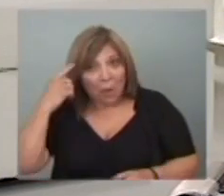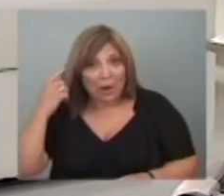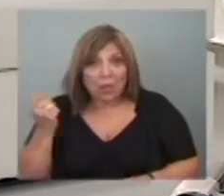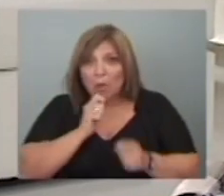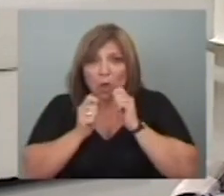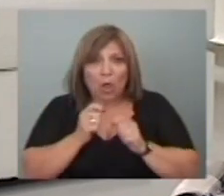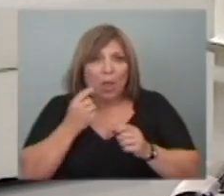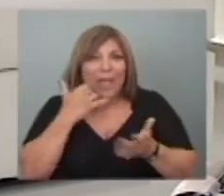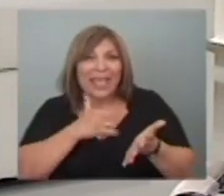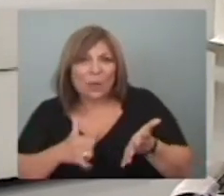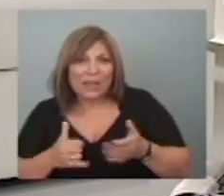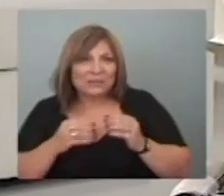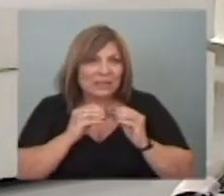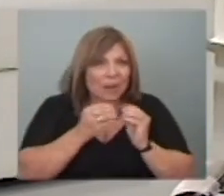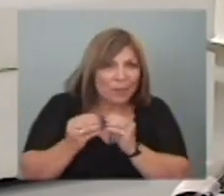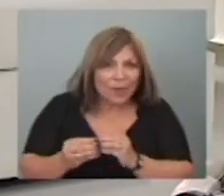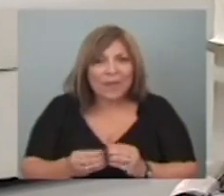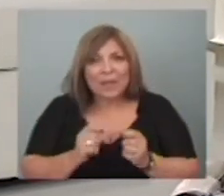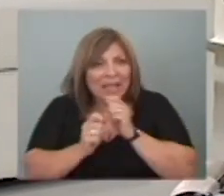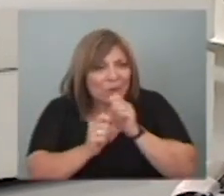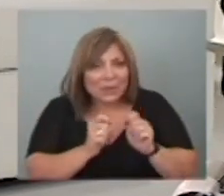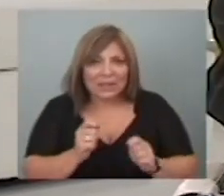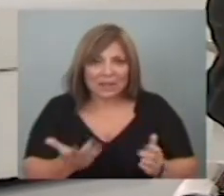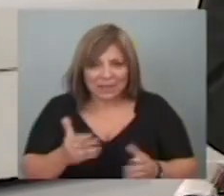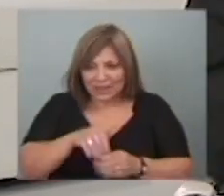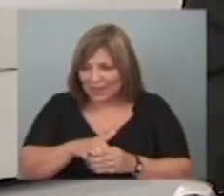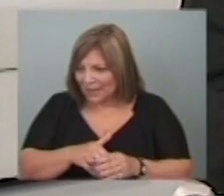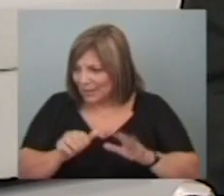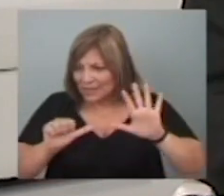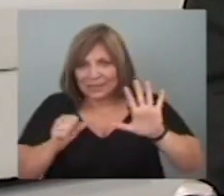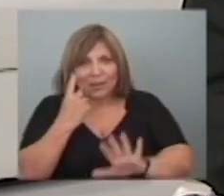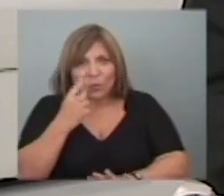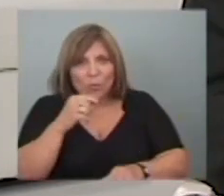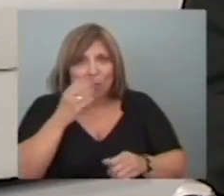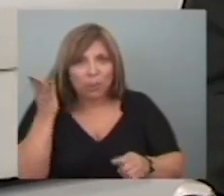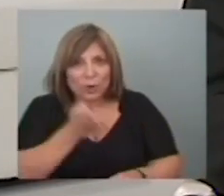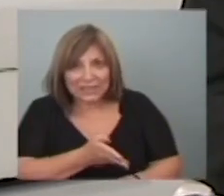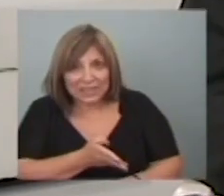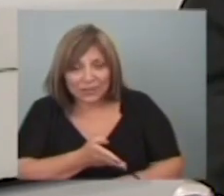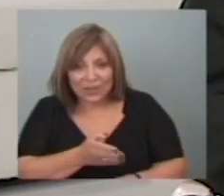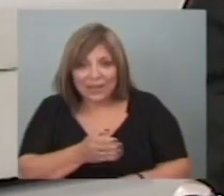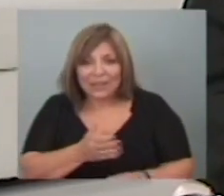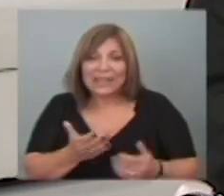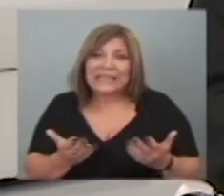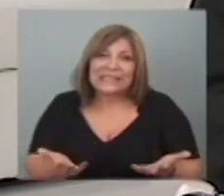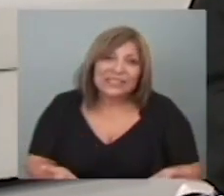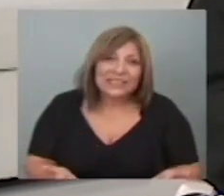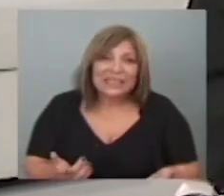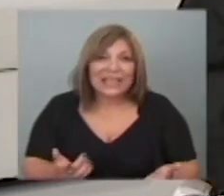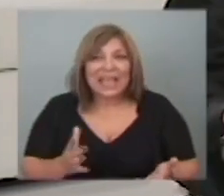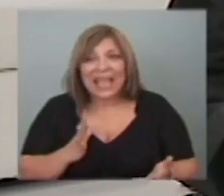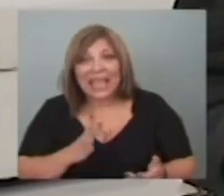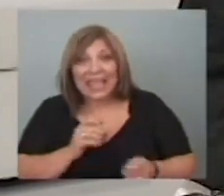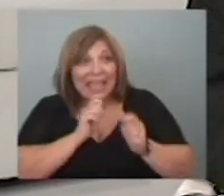que decía que previamente a la elección tenía una aprobación del 61%. Entonces, si